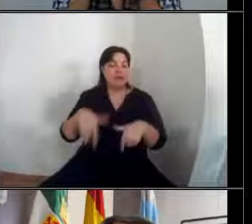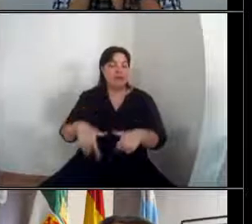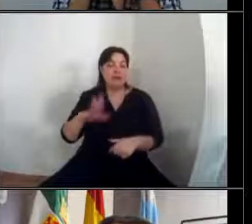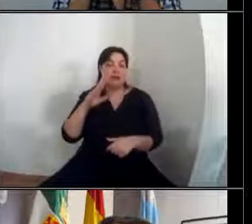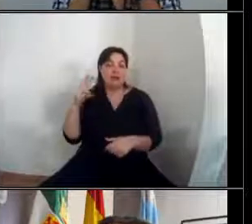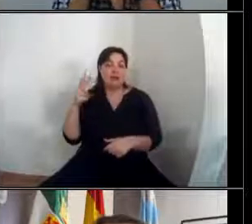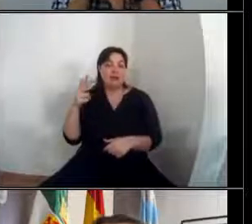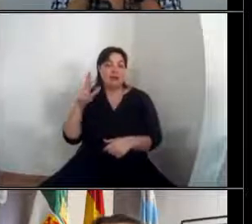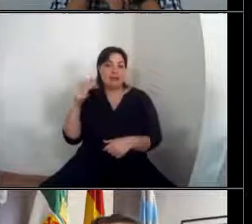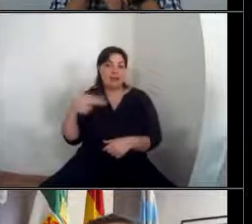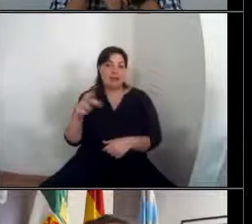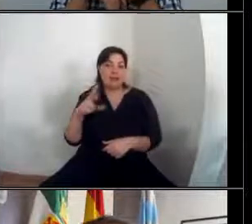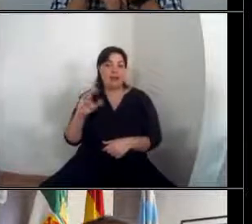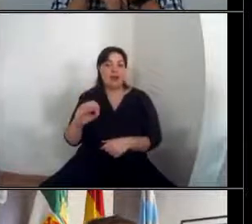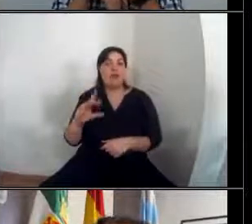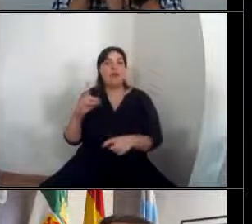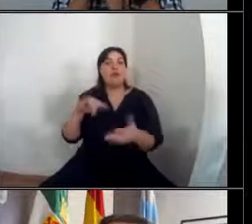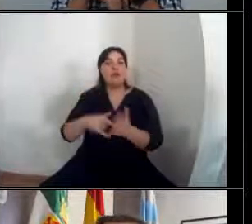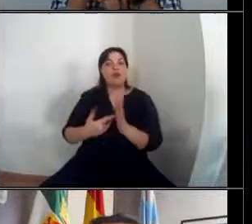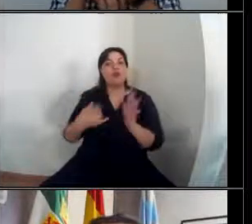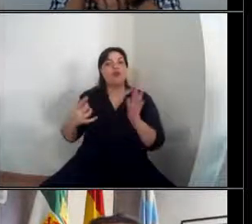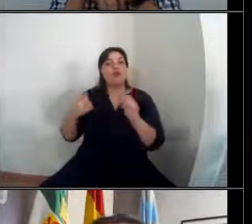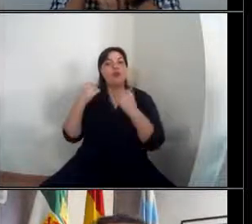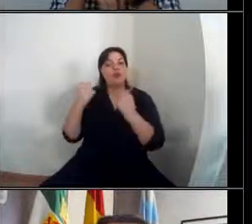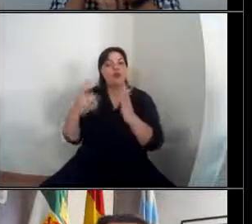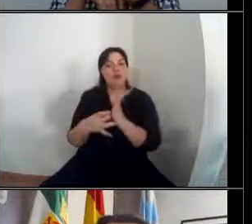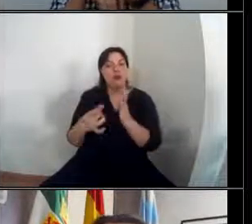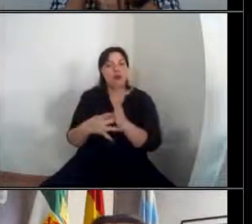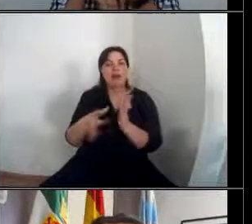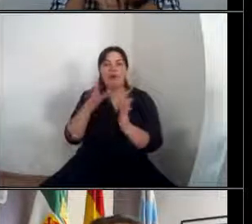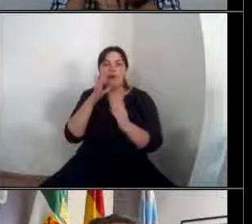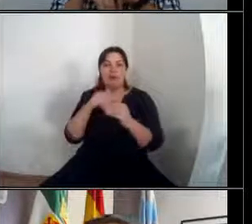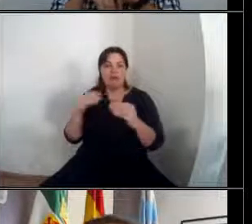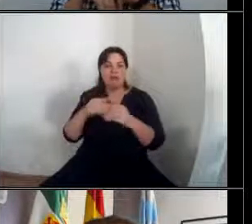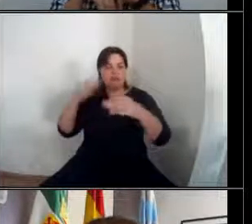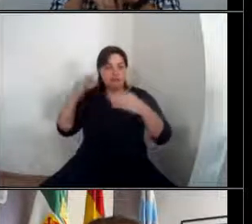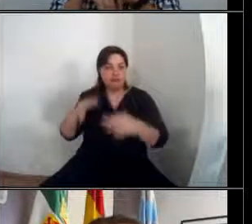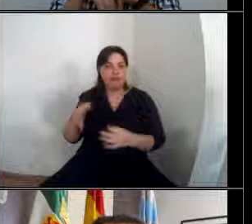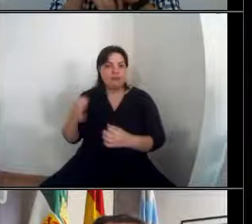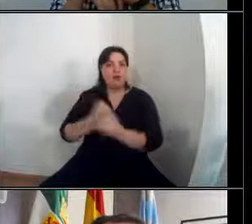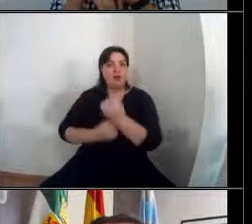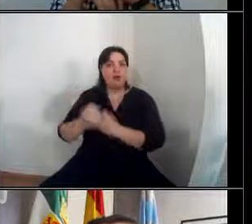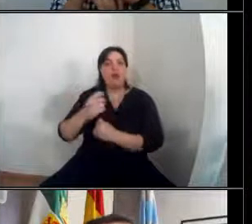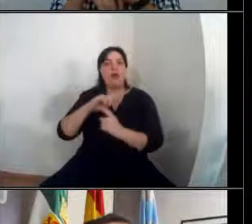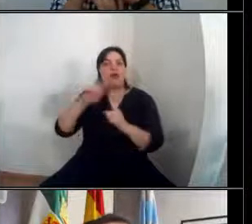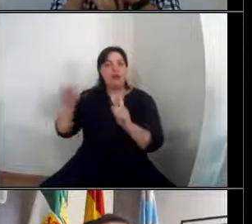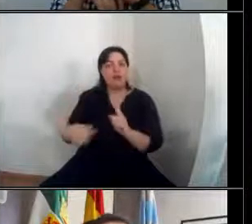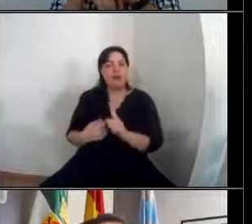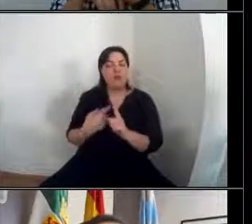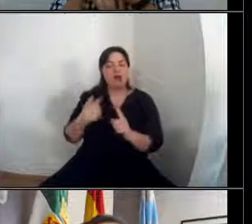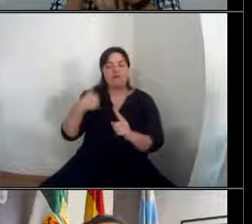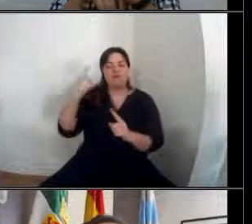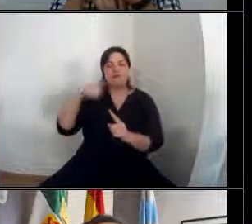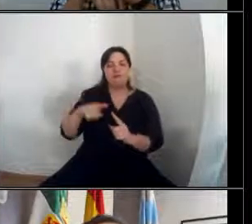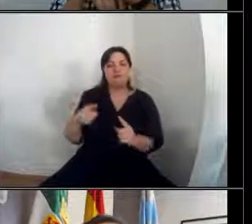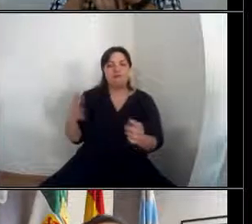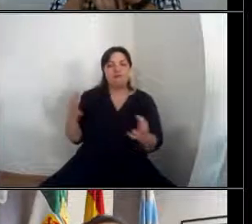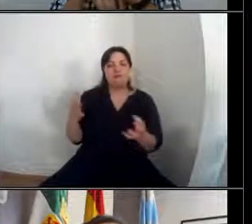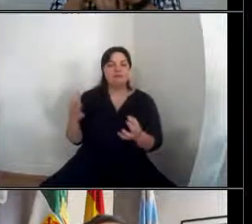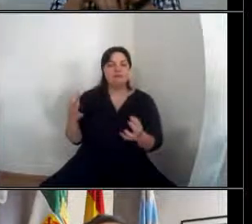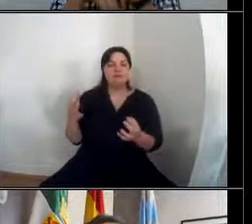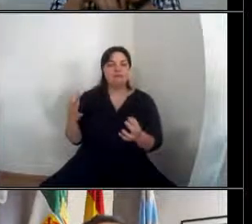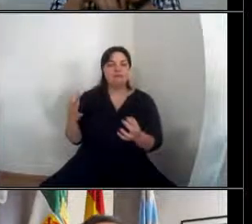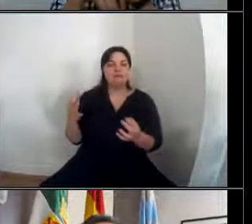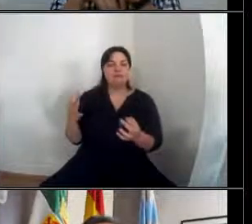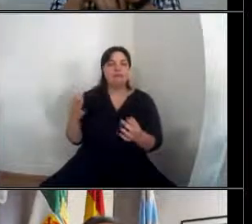de eficiencia energética, en el uso racional del agua, en economía circular, que estoy convencido que vamos a hablar mucho en